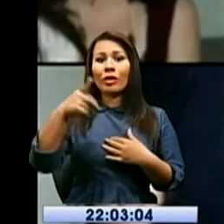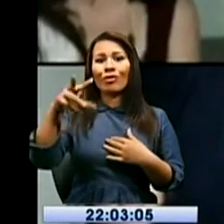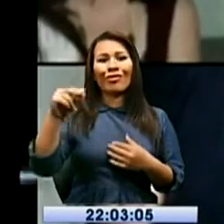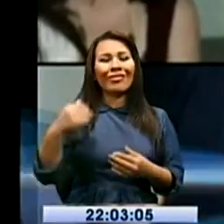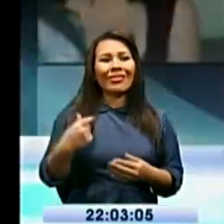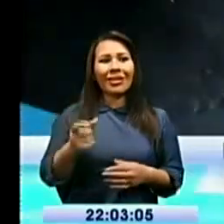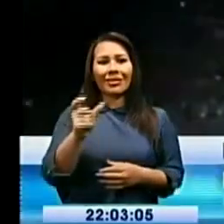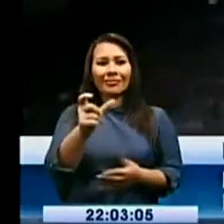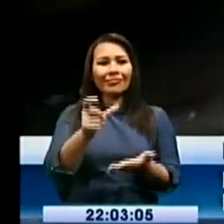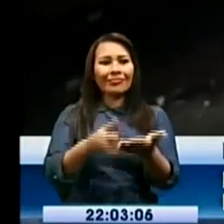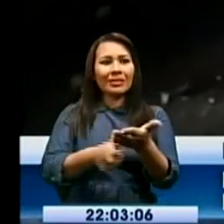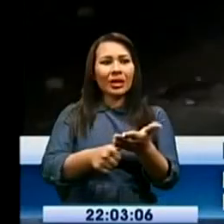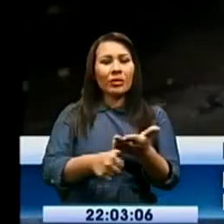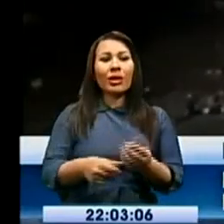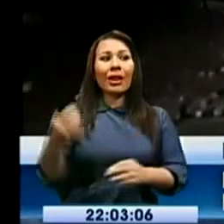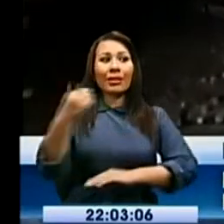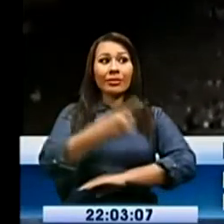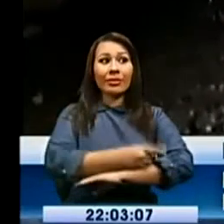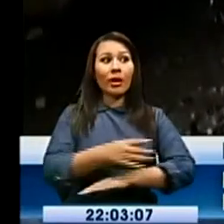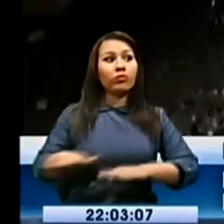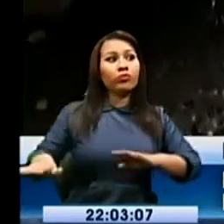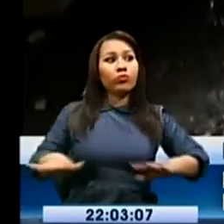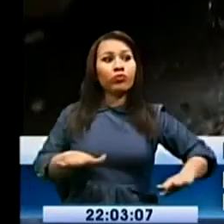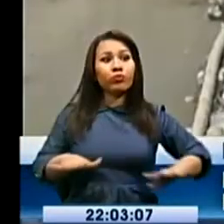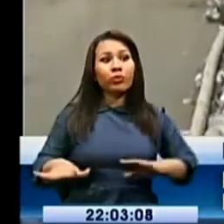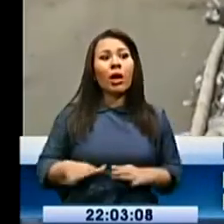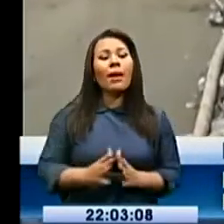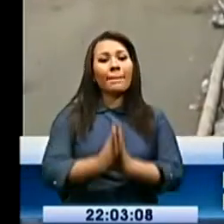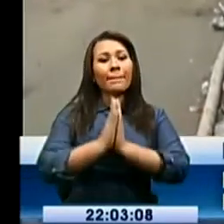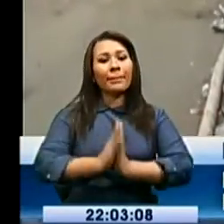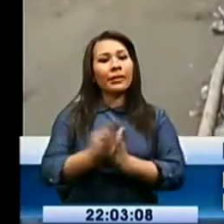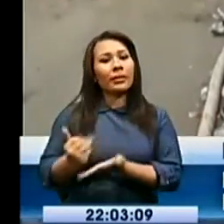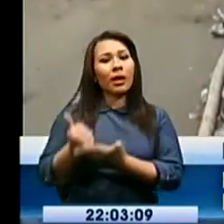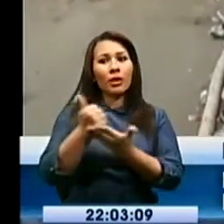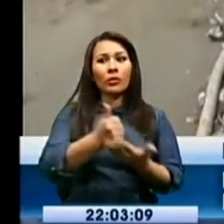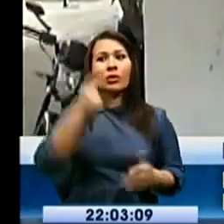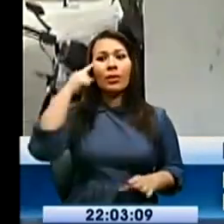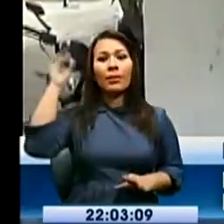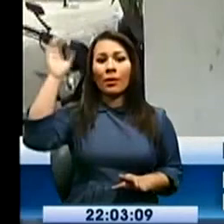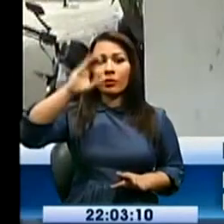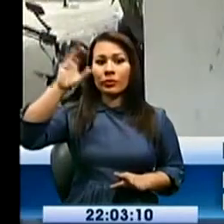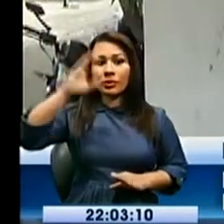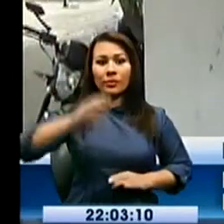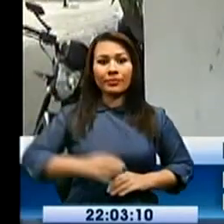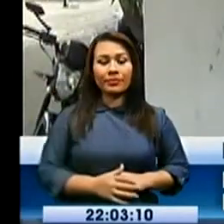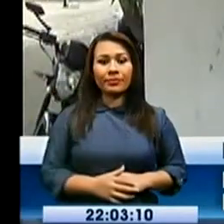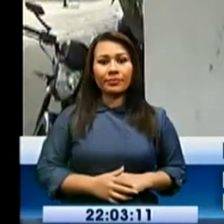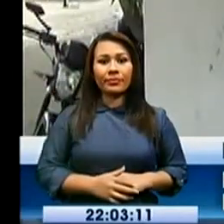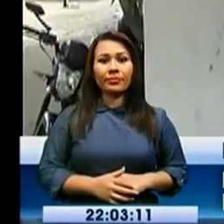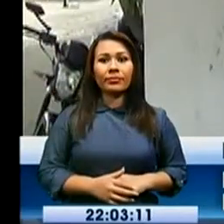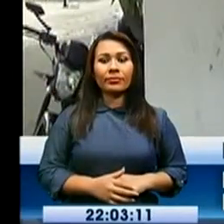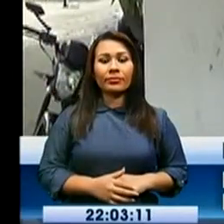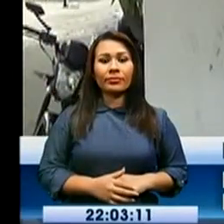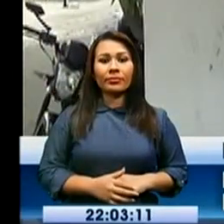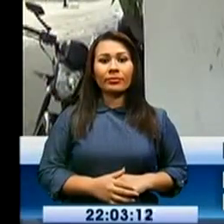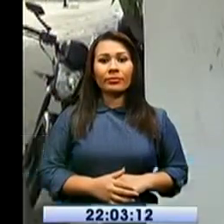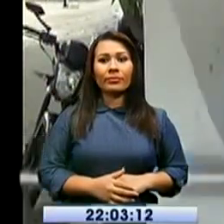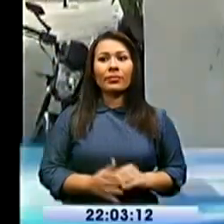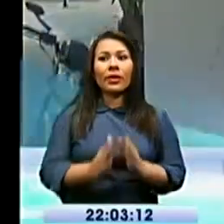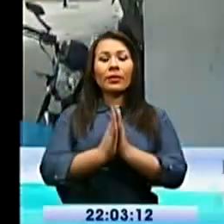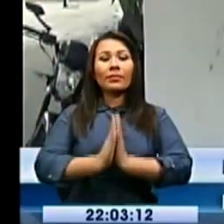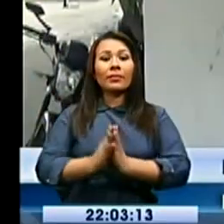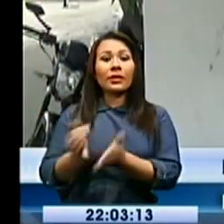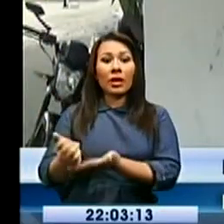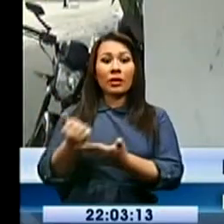documentos de identificación el día que ocurrió el sismo. Piden ayuda para localizarla. Por favor, nos ayuden.